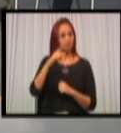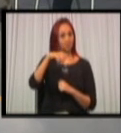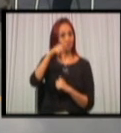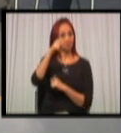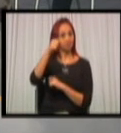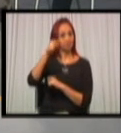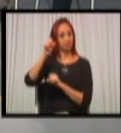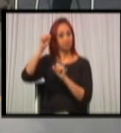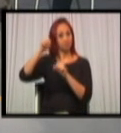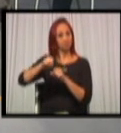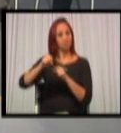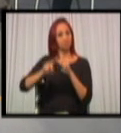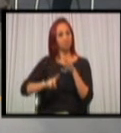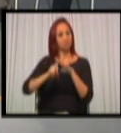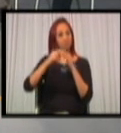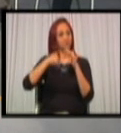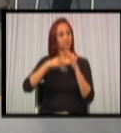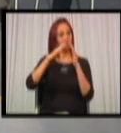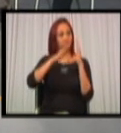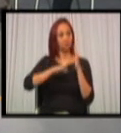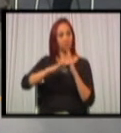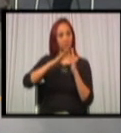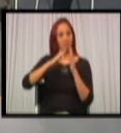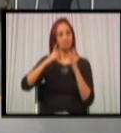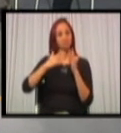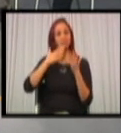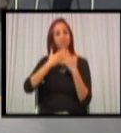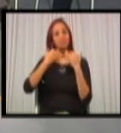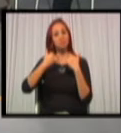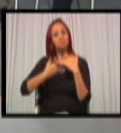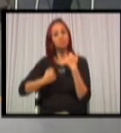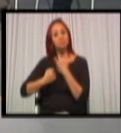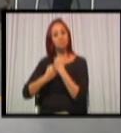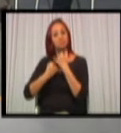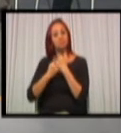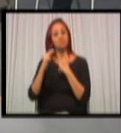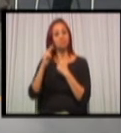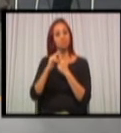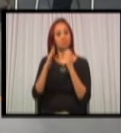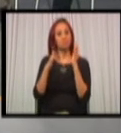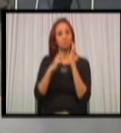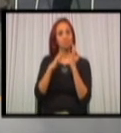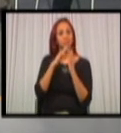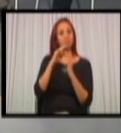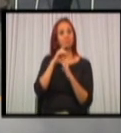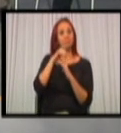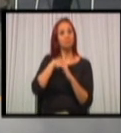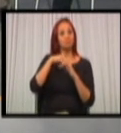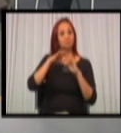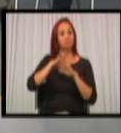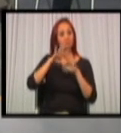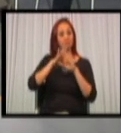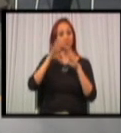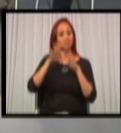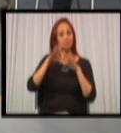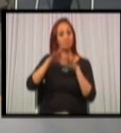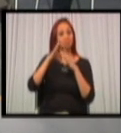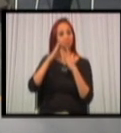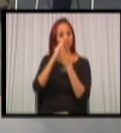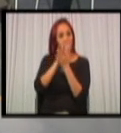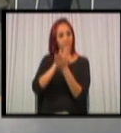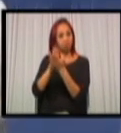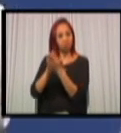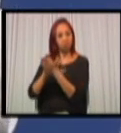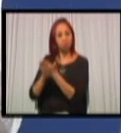se puede hacer siempre y cuando haya una planificación, siempre y cuando estemos de la mano de la unidad técnica y siempre y cuando haya transparencia en las licitaciones,